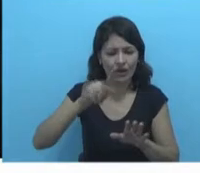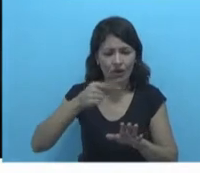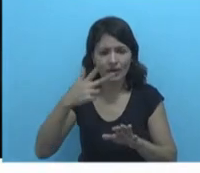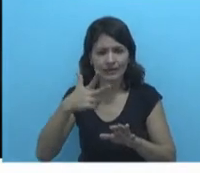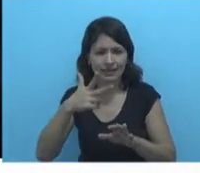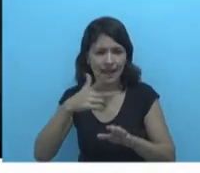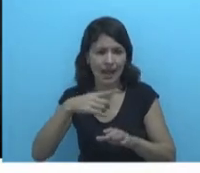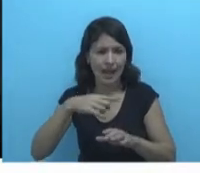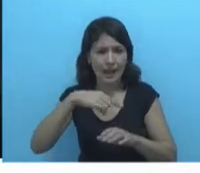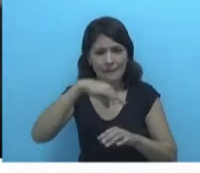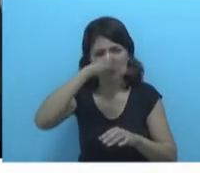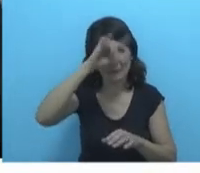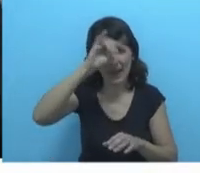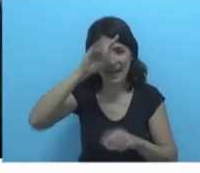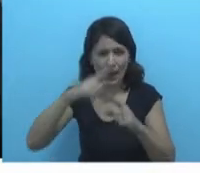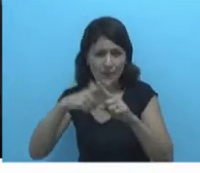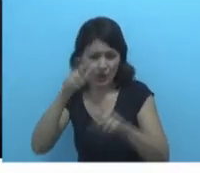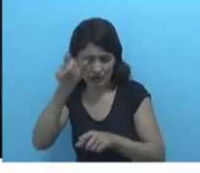Y hoy